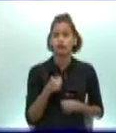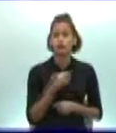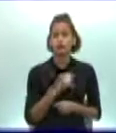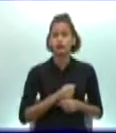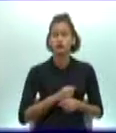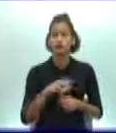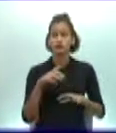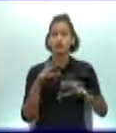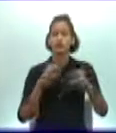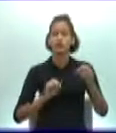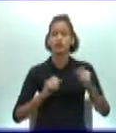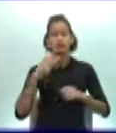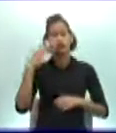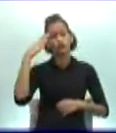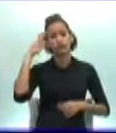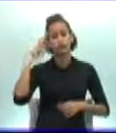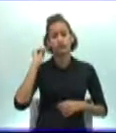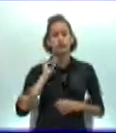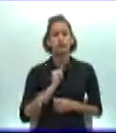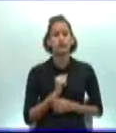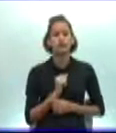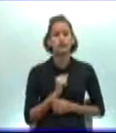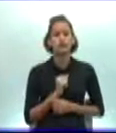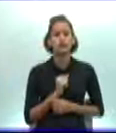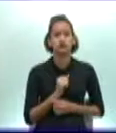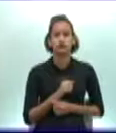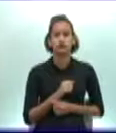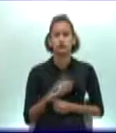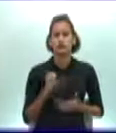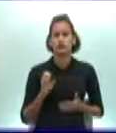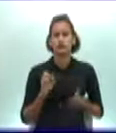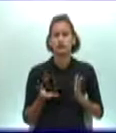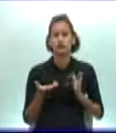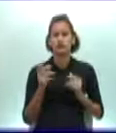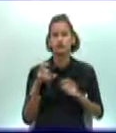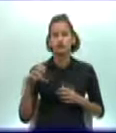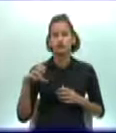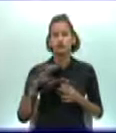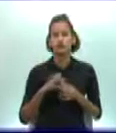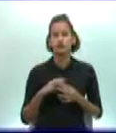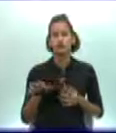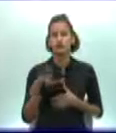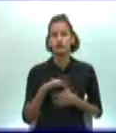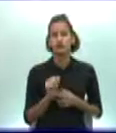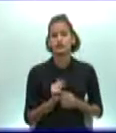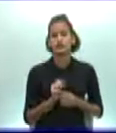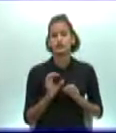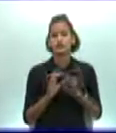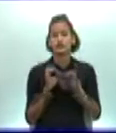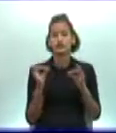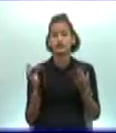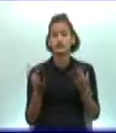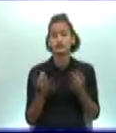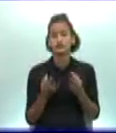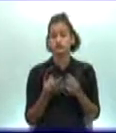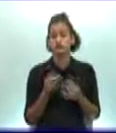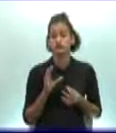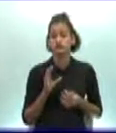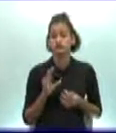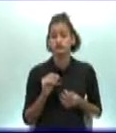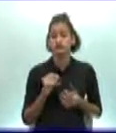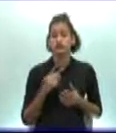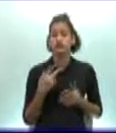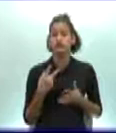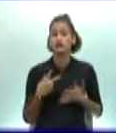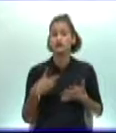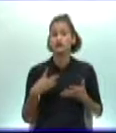evolución geográfica del Atlas Geográfico. A las familias se les recomienda que en la interpretación de la evolución geográfica